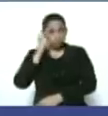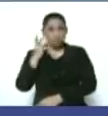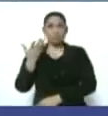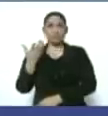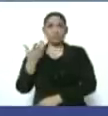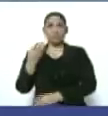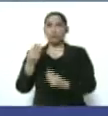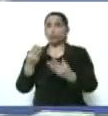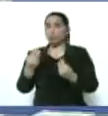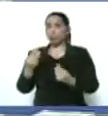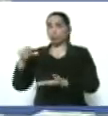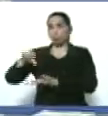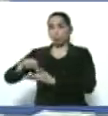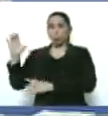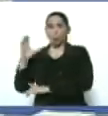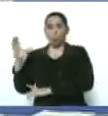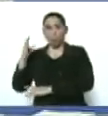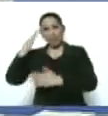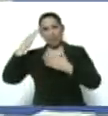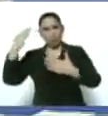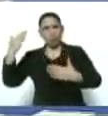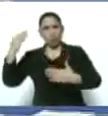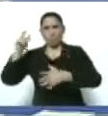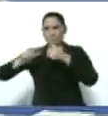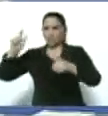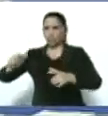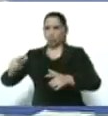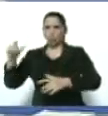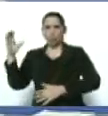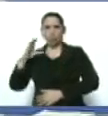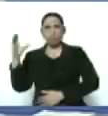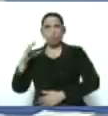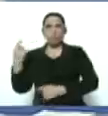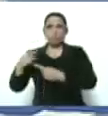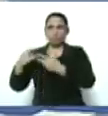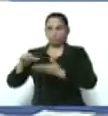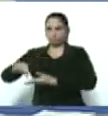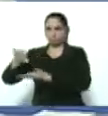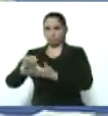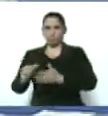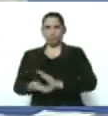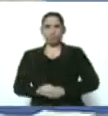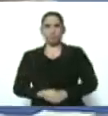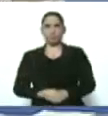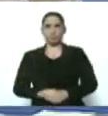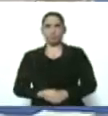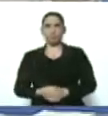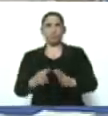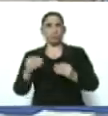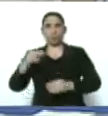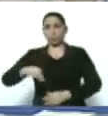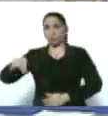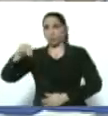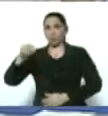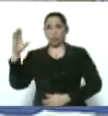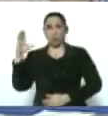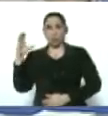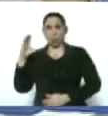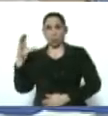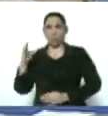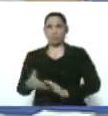saludo a la gente de Cúcuta, de Bucaramanga, de Pamplona, de Ocaña, de todo el norte de Santander.